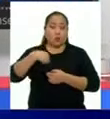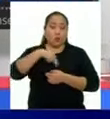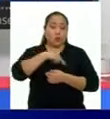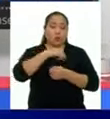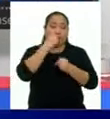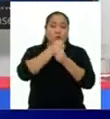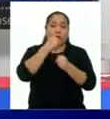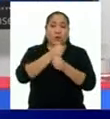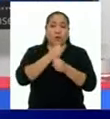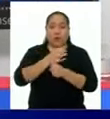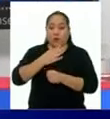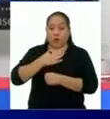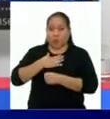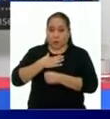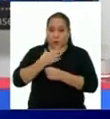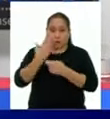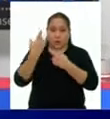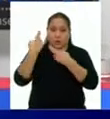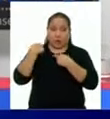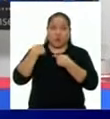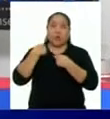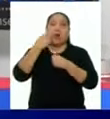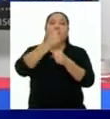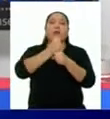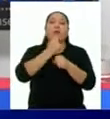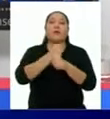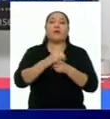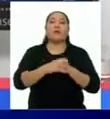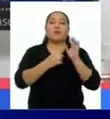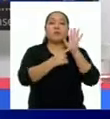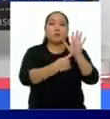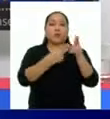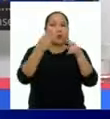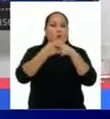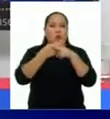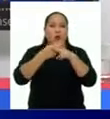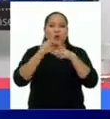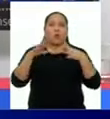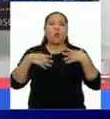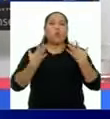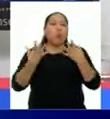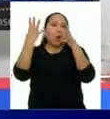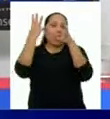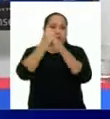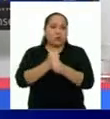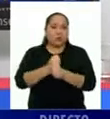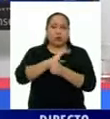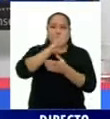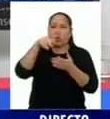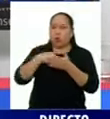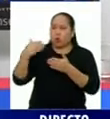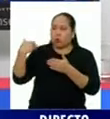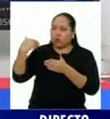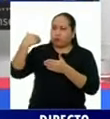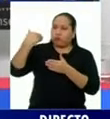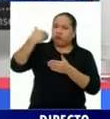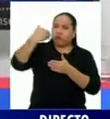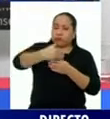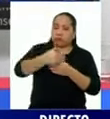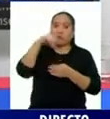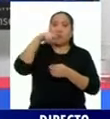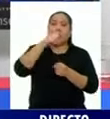corresponde al sector trabajo, vamos a dar cuenta de una presentación breve que pueda resumir todo lo avanzado durante el periodo del gobierno